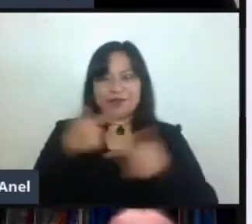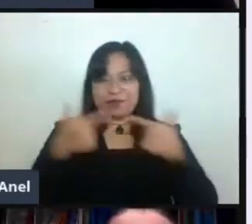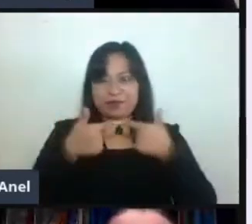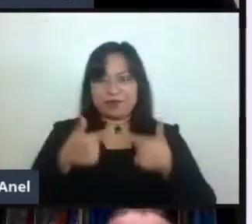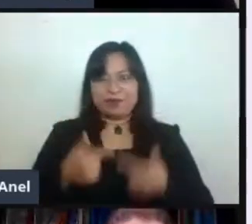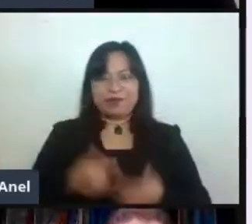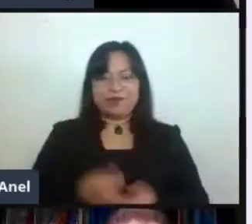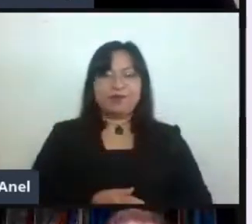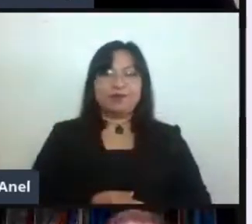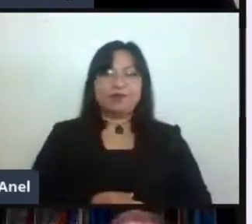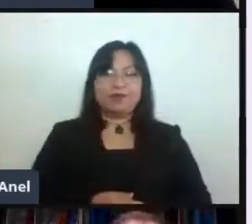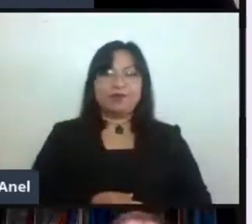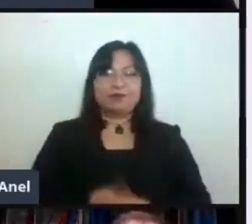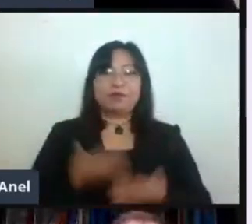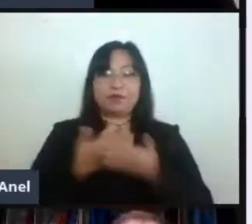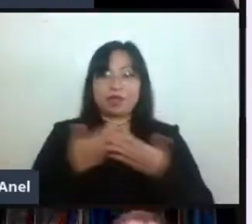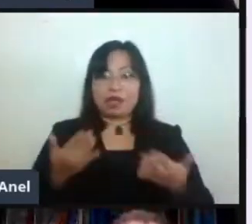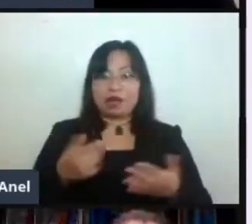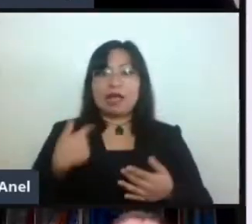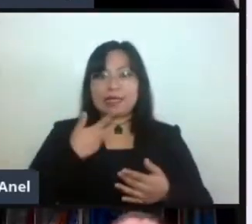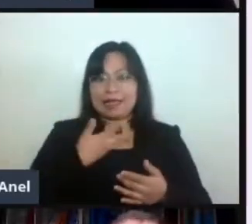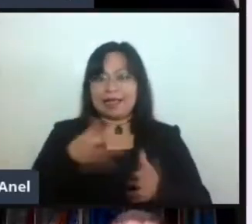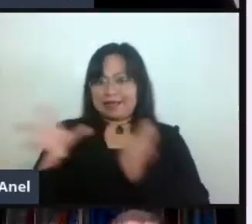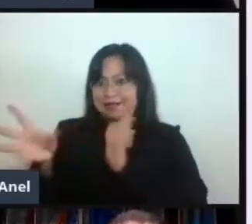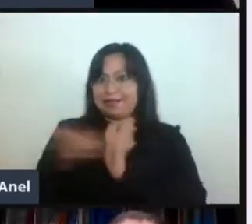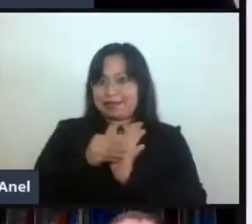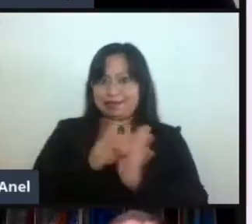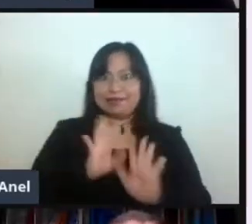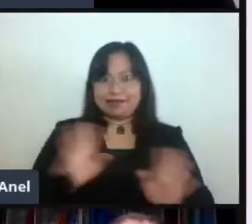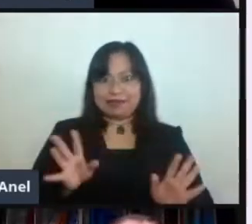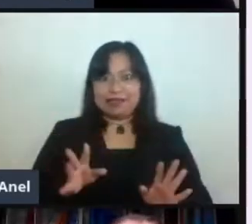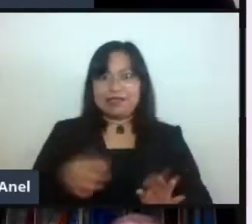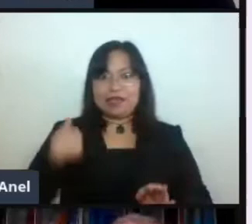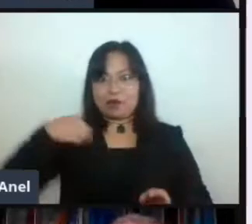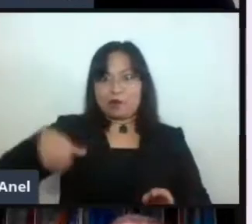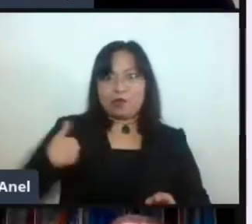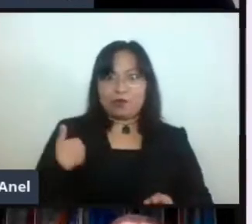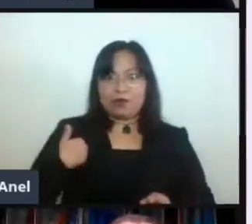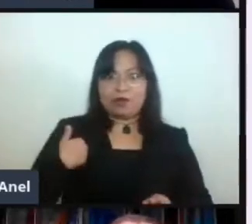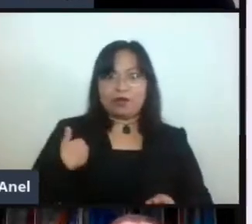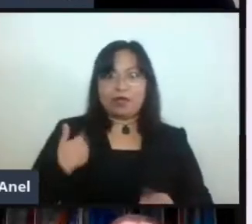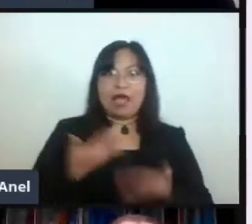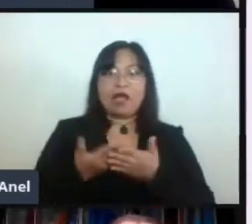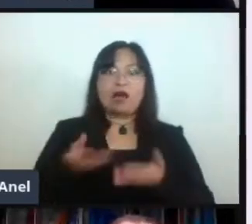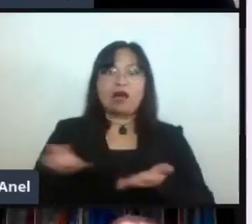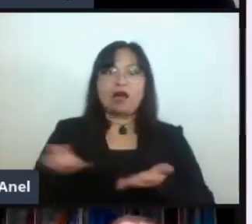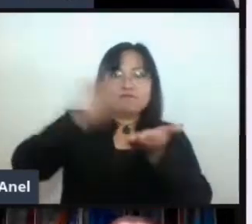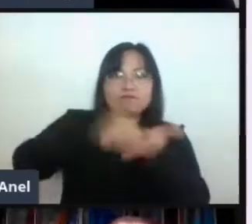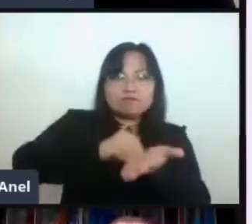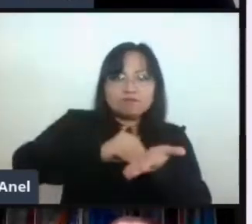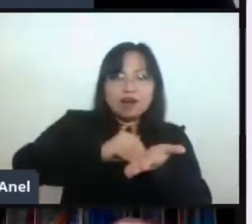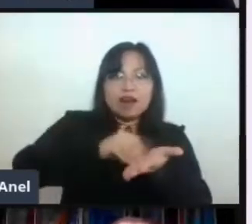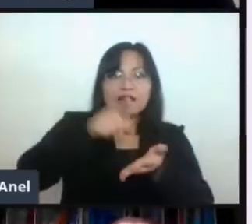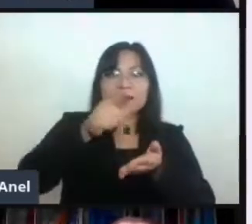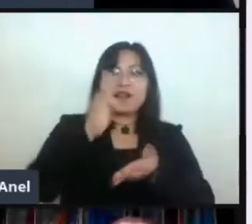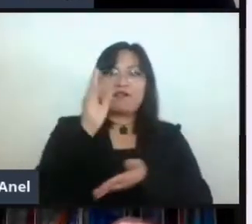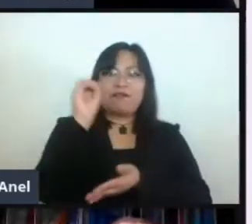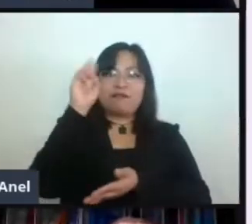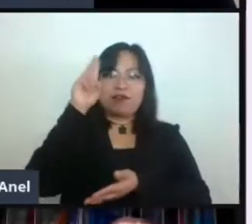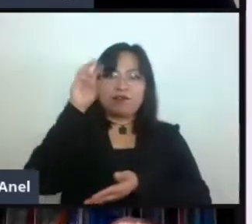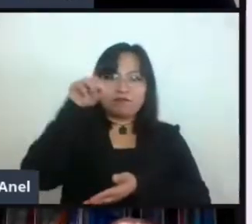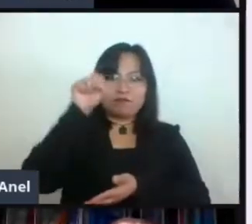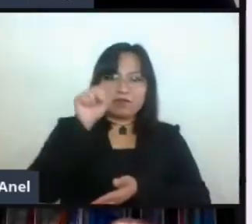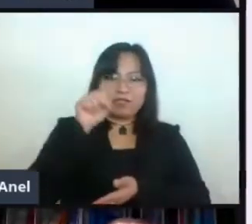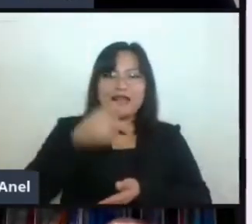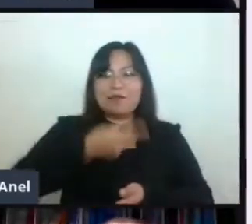tengo en mi portapapeles copiado un texto, lo voy a pegar aquí en la primera pregunta,